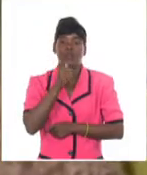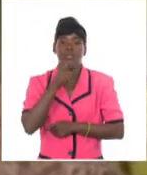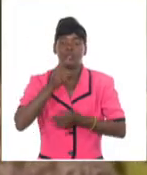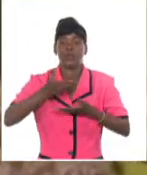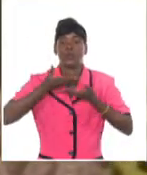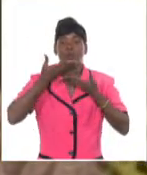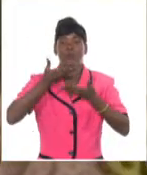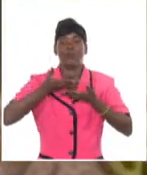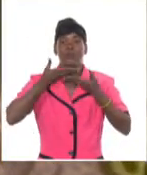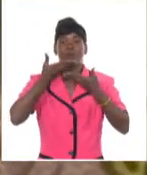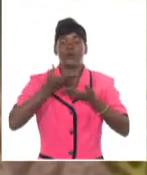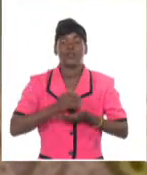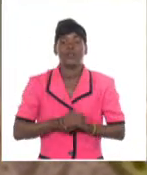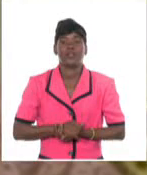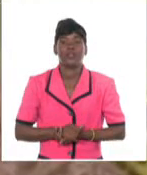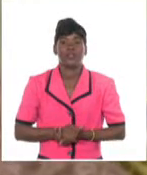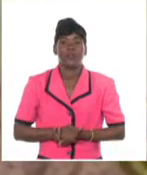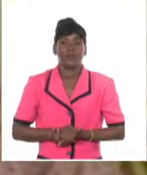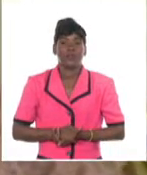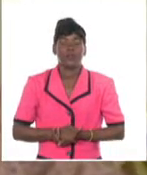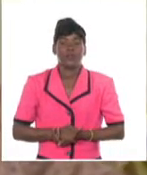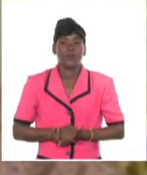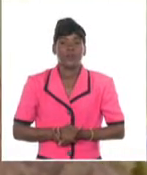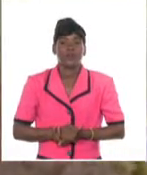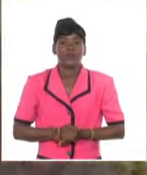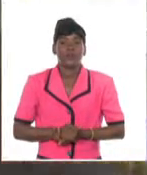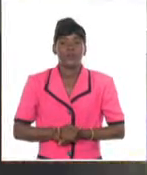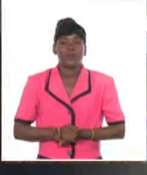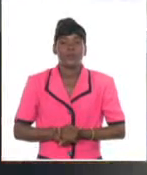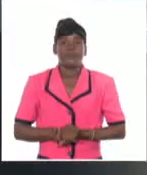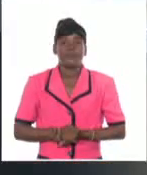Leandris Noa Fáez, Canal Cubano de Noticias.